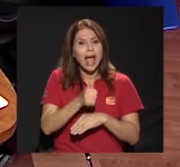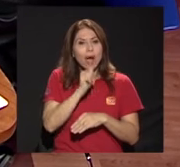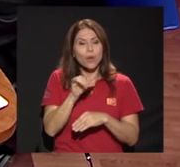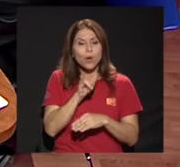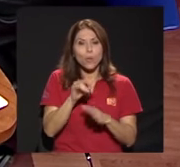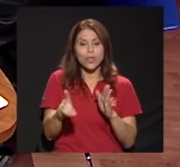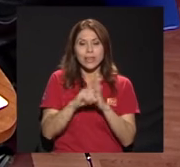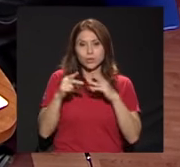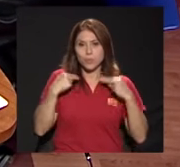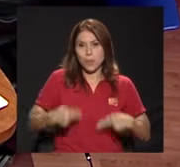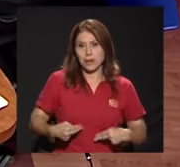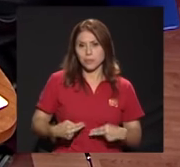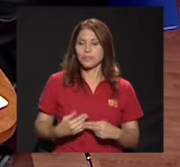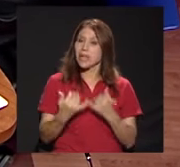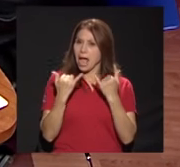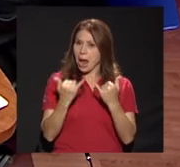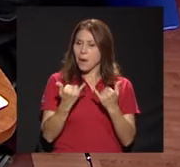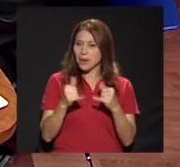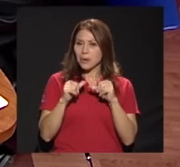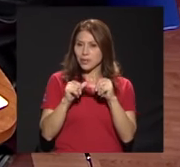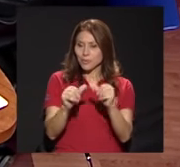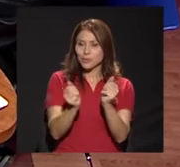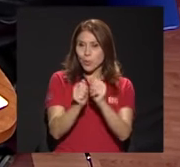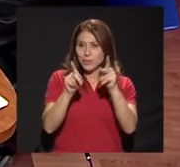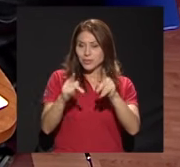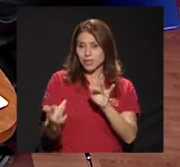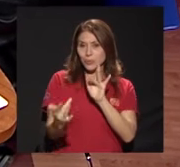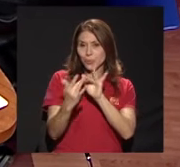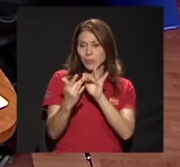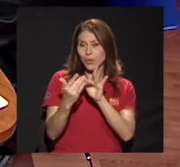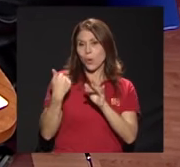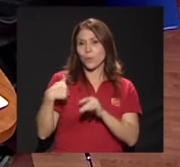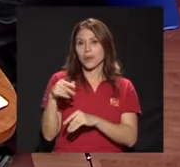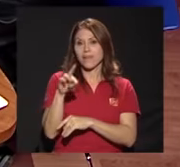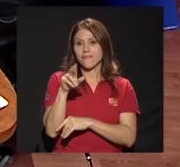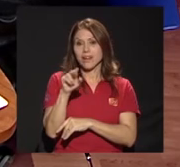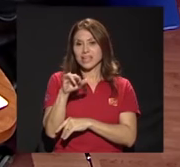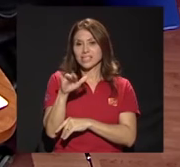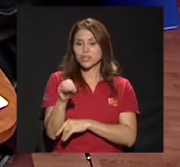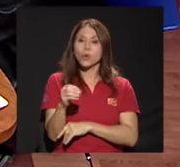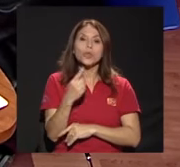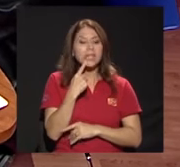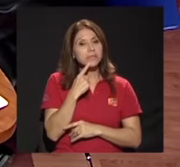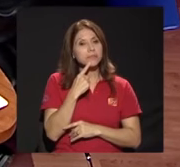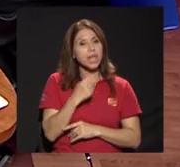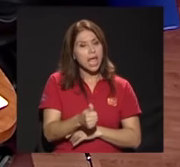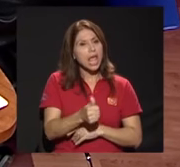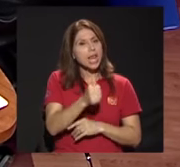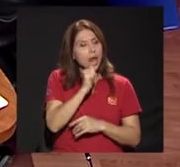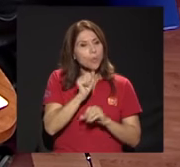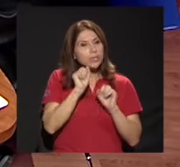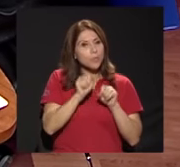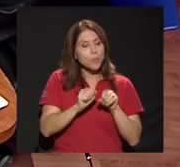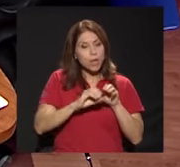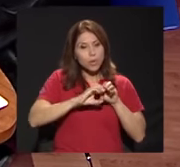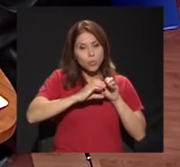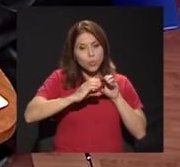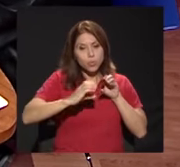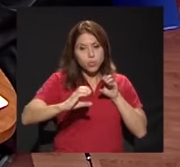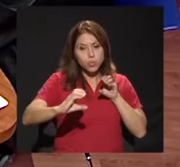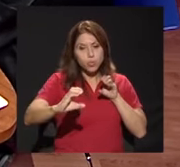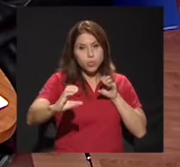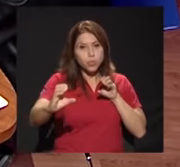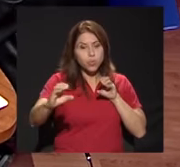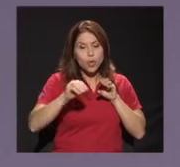los comentarios que nos dicen nuestros televidentes. Francisco sugiere trasladar el agua mediante una tubería, lagunas y gravedad hacia los lugares que